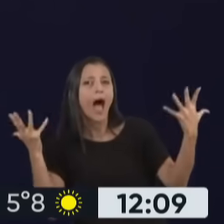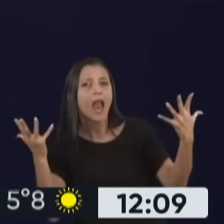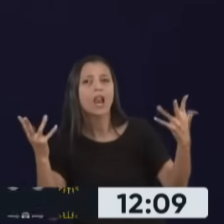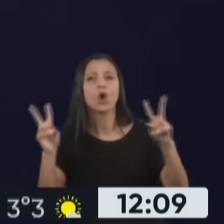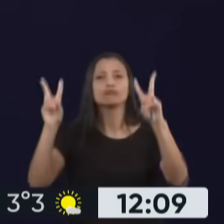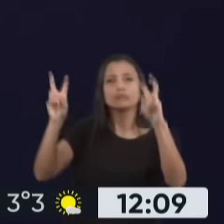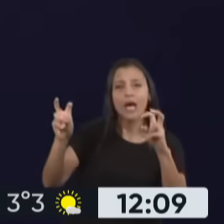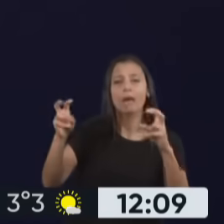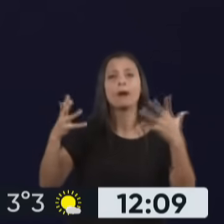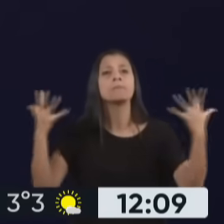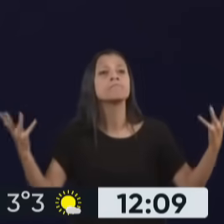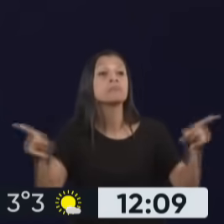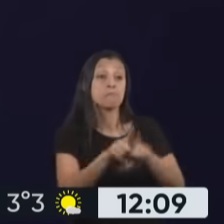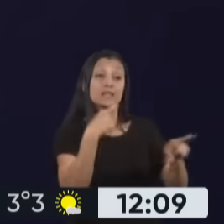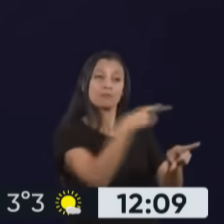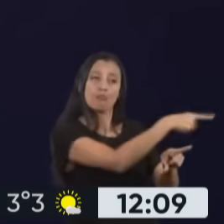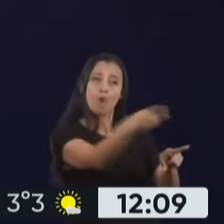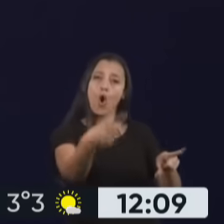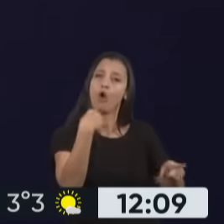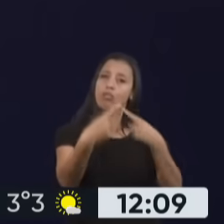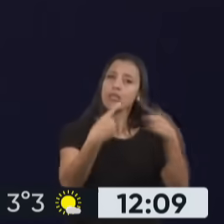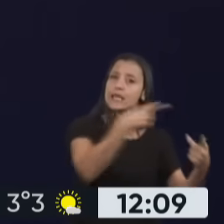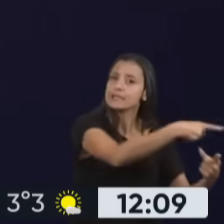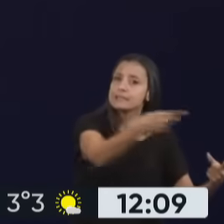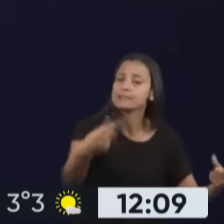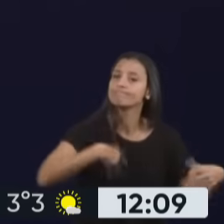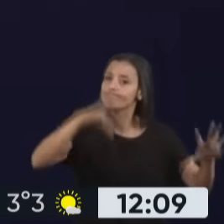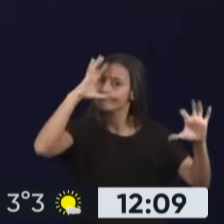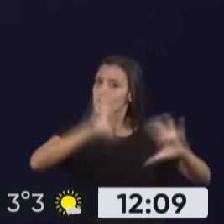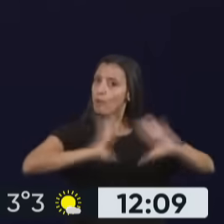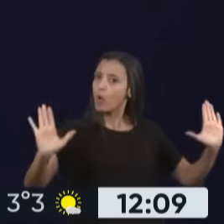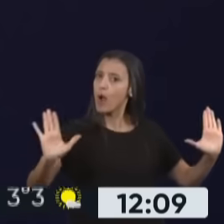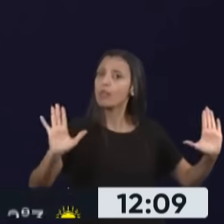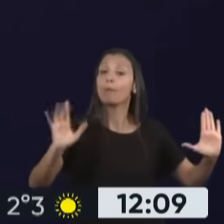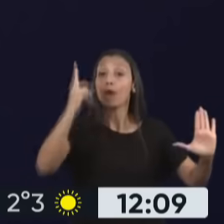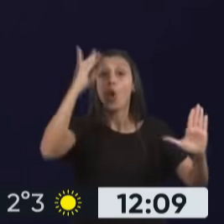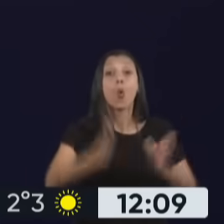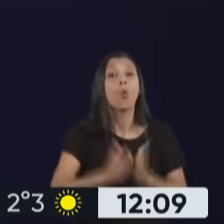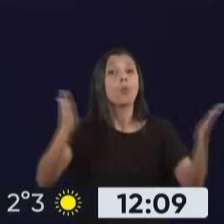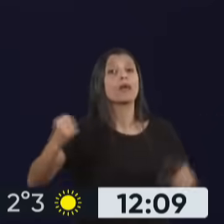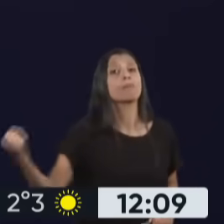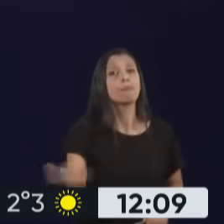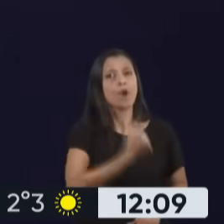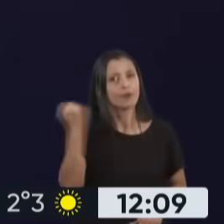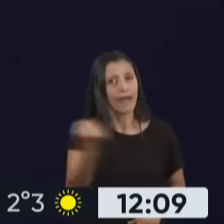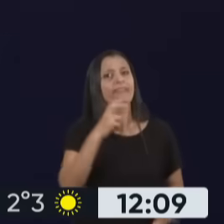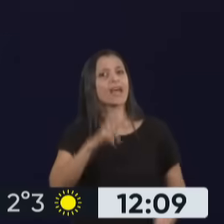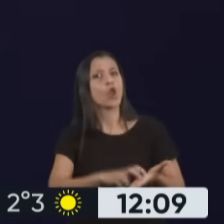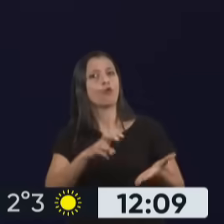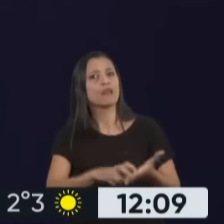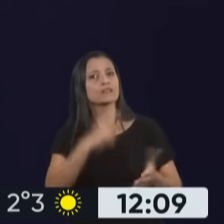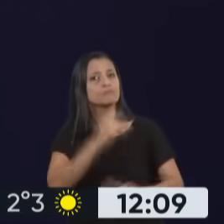que sugirieron algunas notas, creo, no recuerdo, pero uno de los diarios más importantes creo que hizo una nota con respecto a